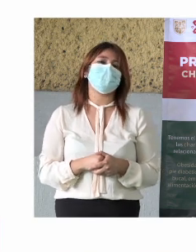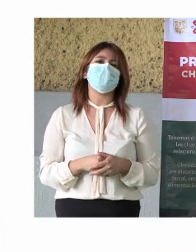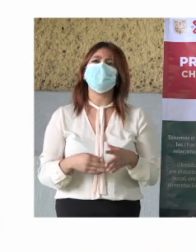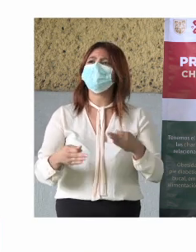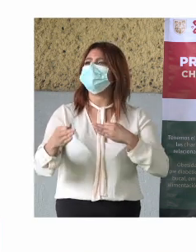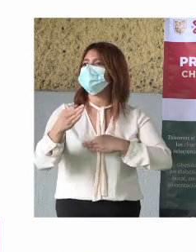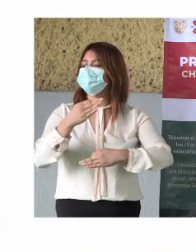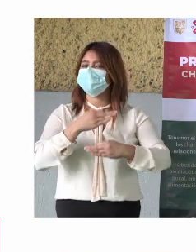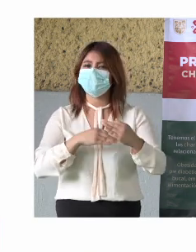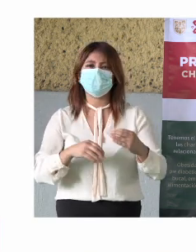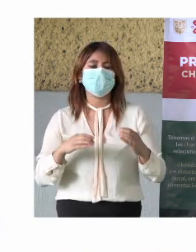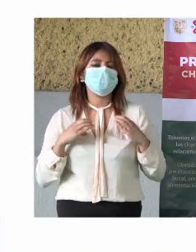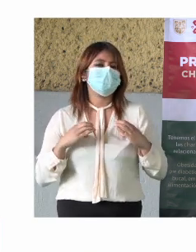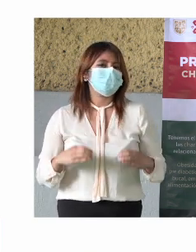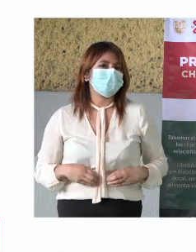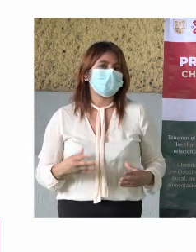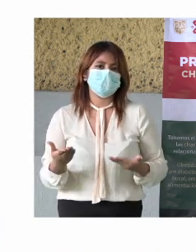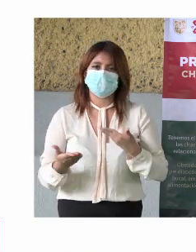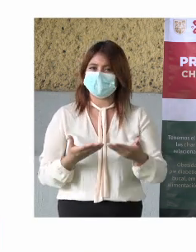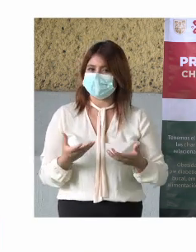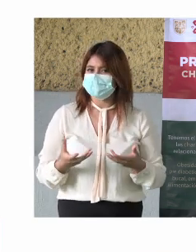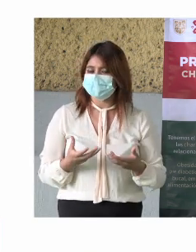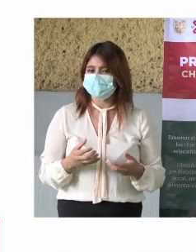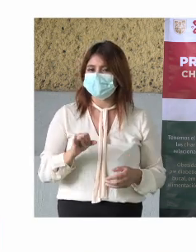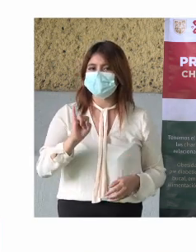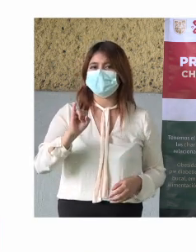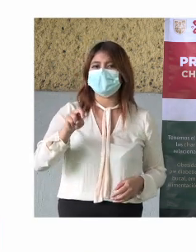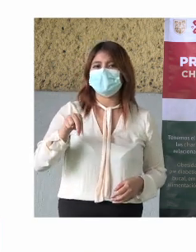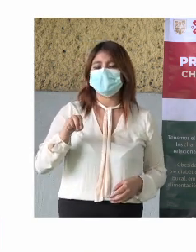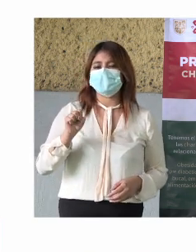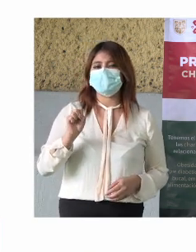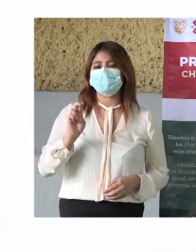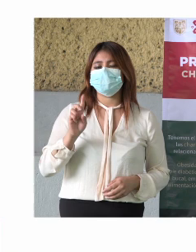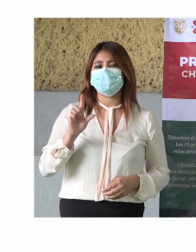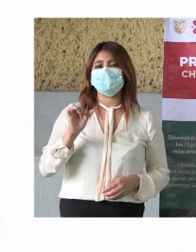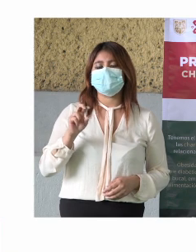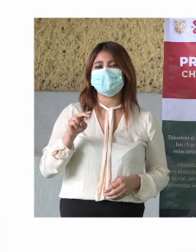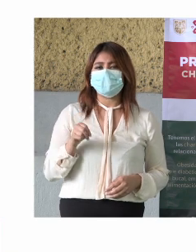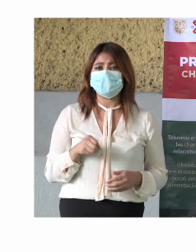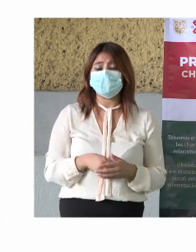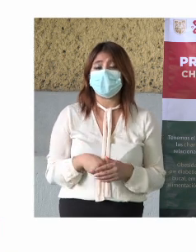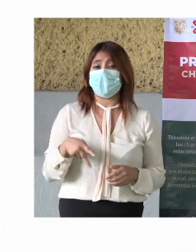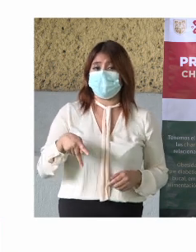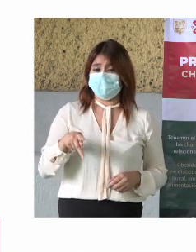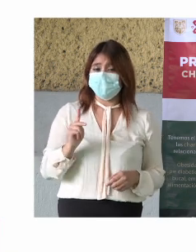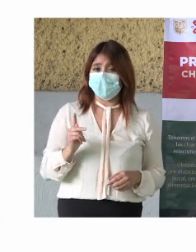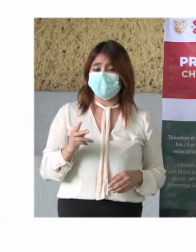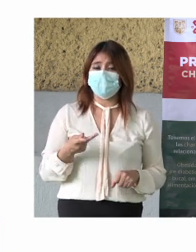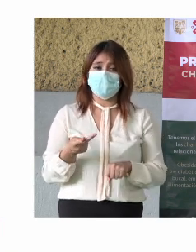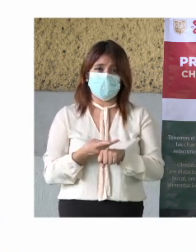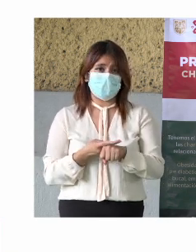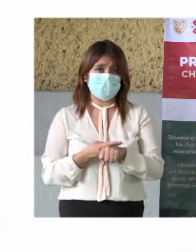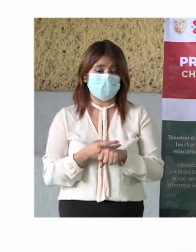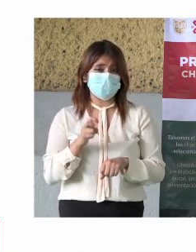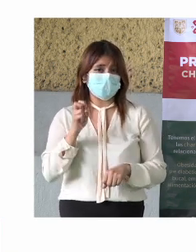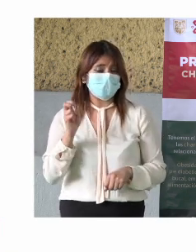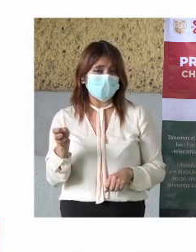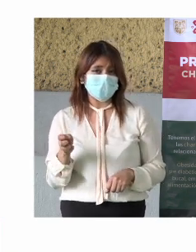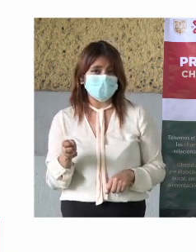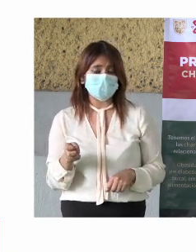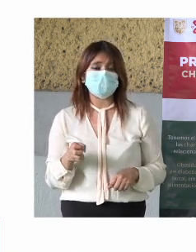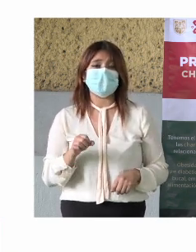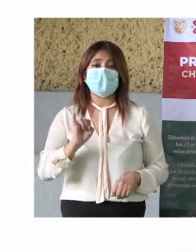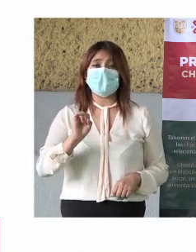producimos insulina. Lo que está sucediendo en este caso, específicamente en el paciente con diabetes tipo 2, es que esa insulina